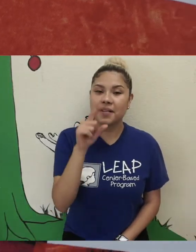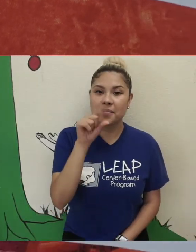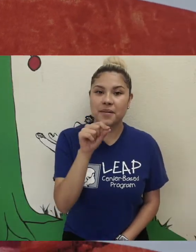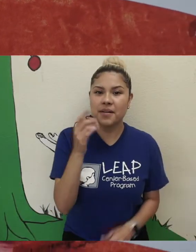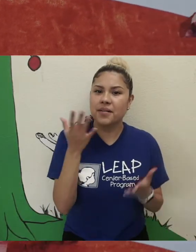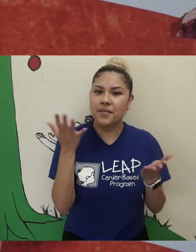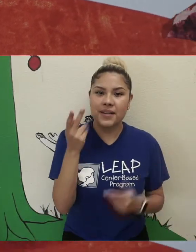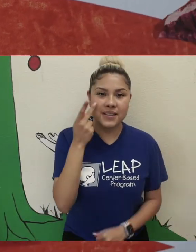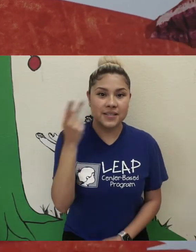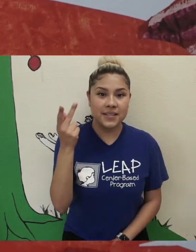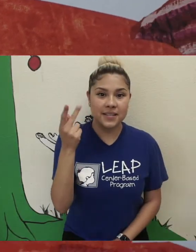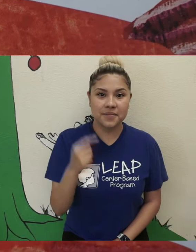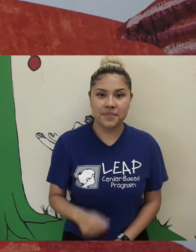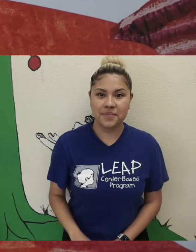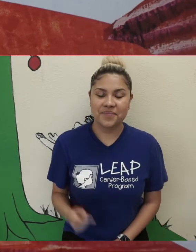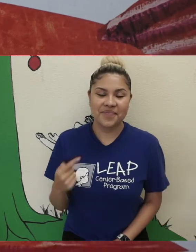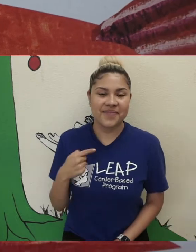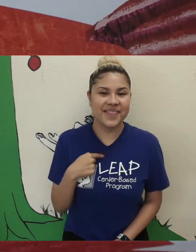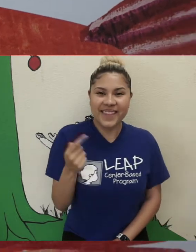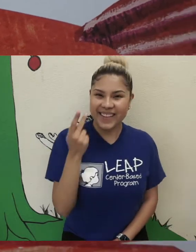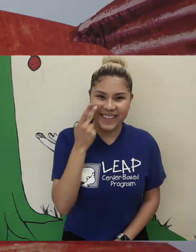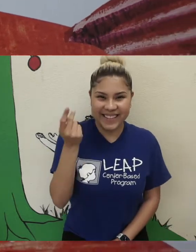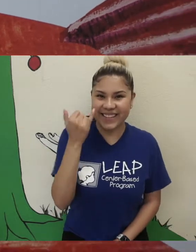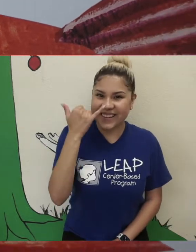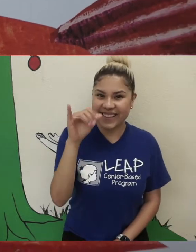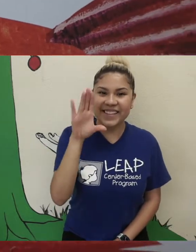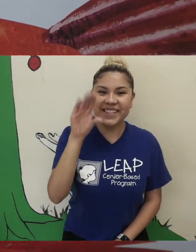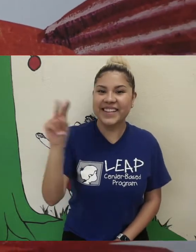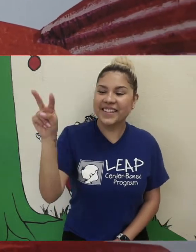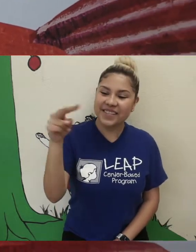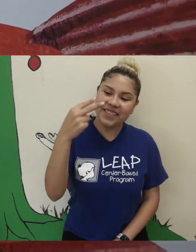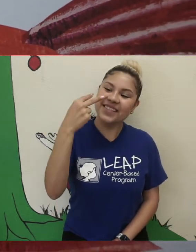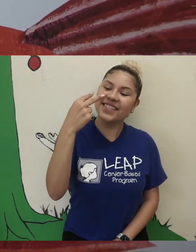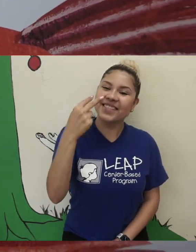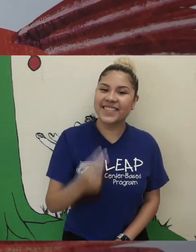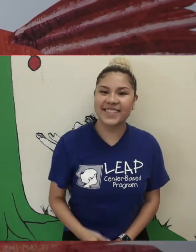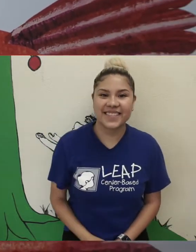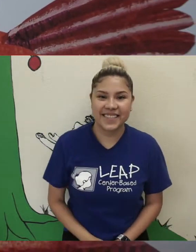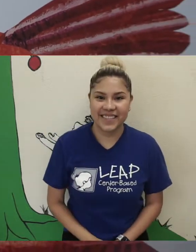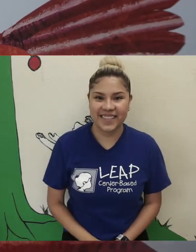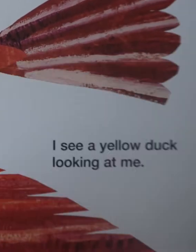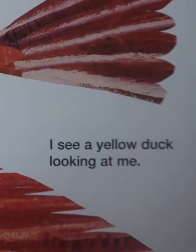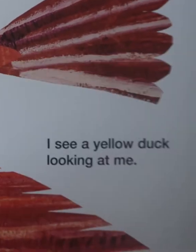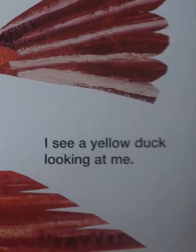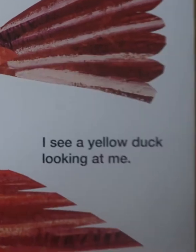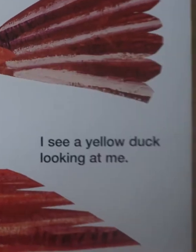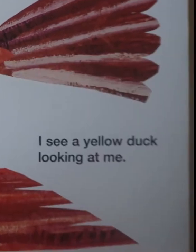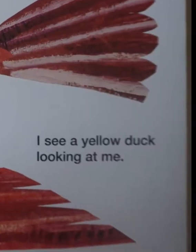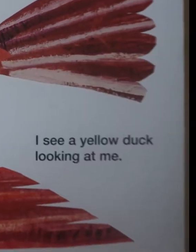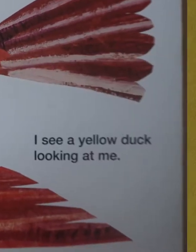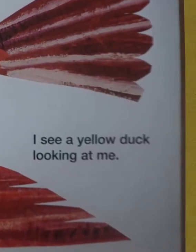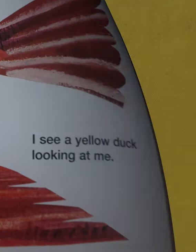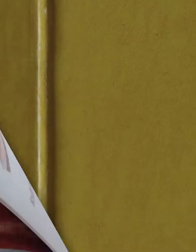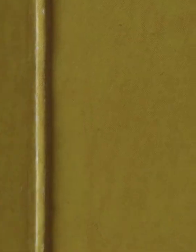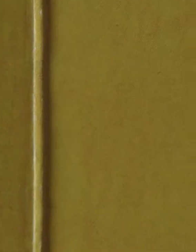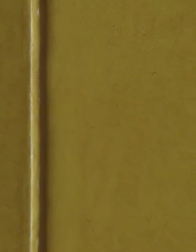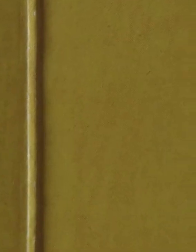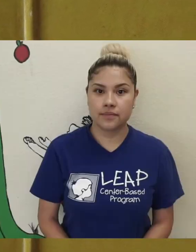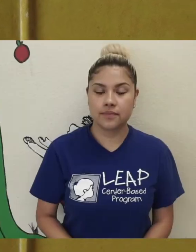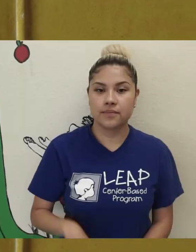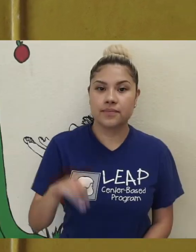Pájaro rojo, ¿qué ves ahí? Yo veo un pato amarillo que me mira a mí.